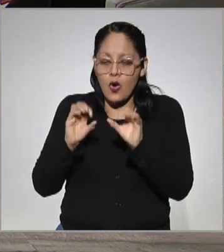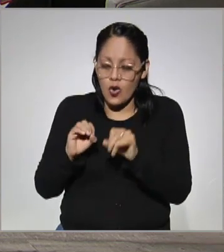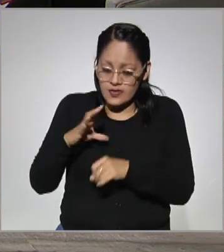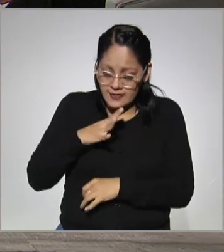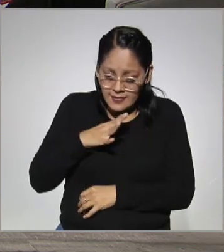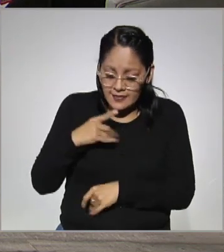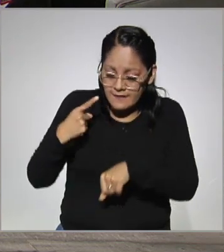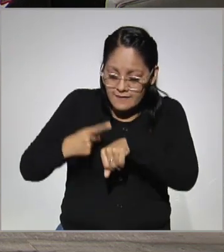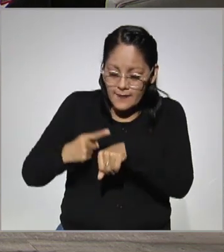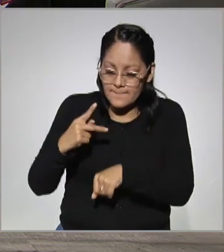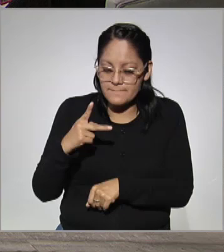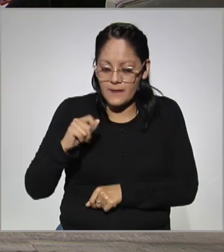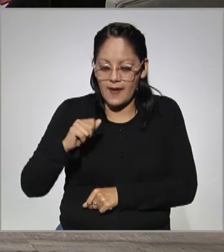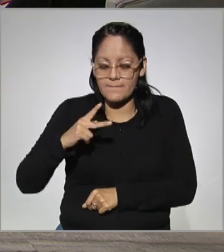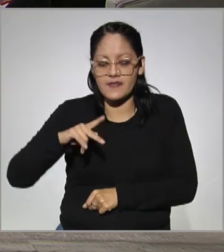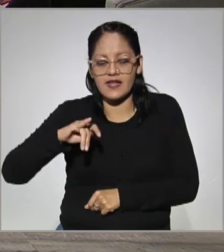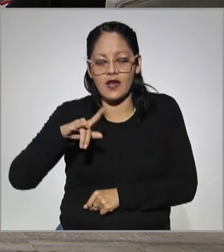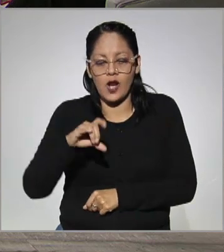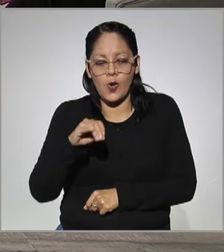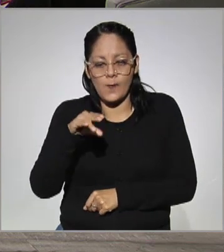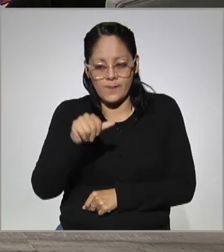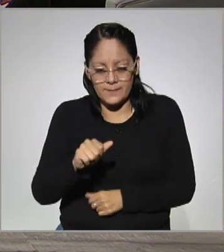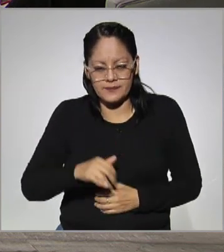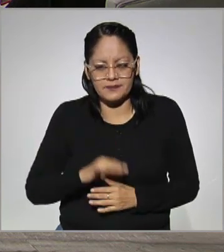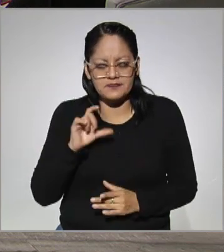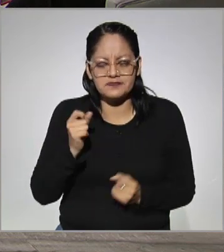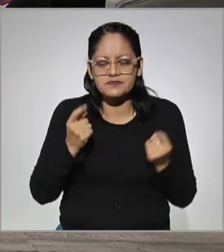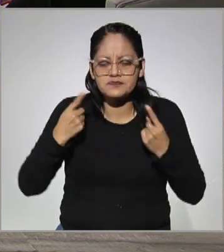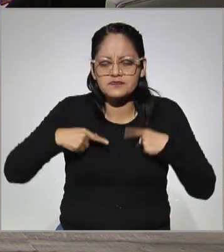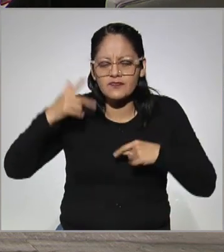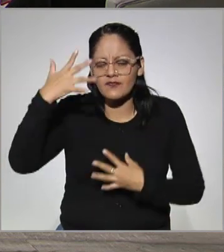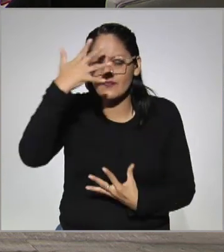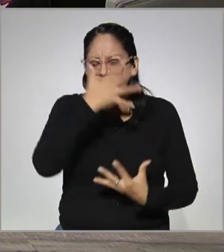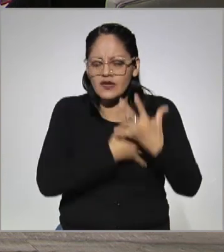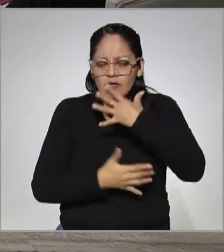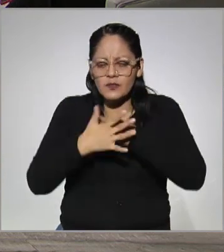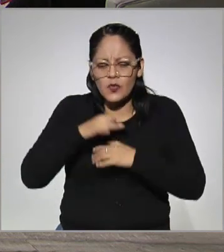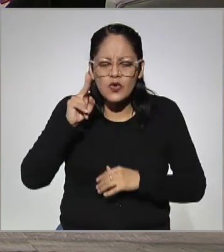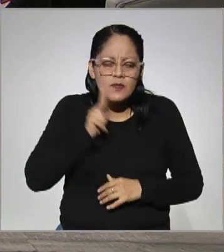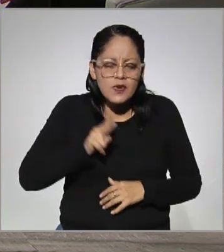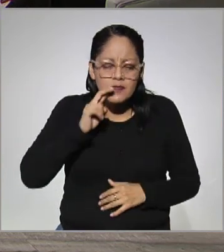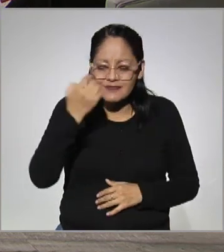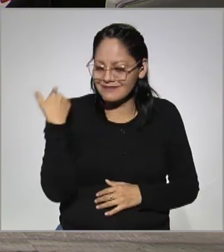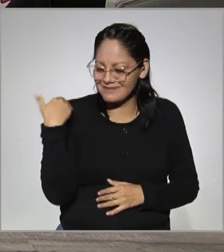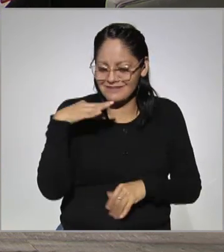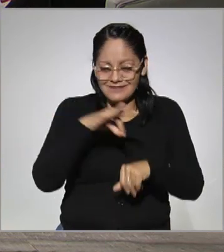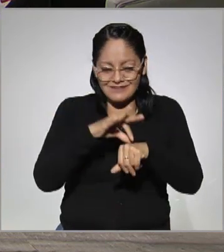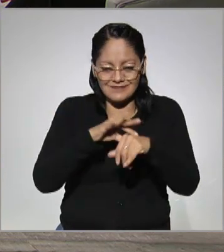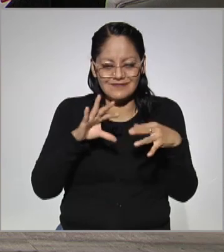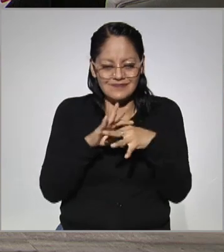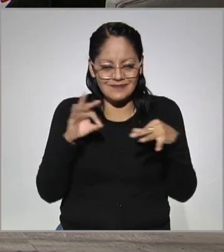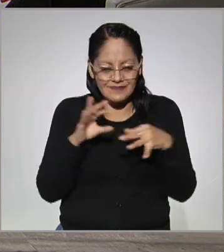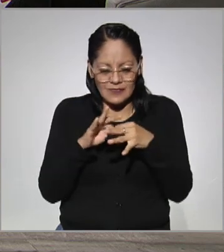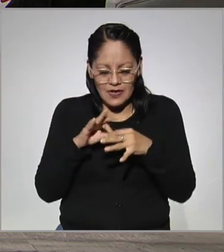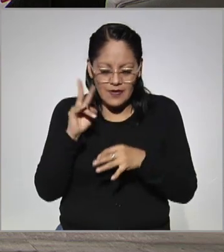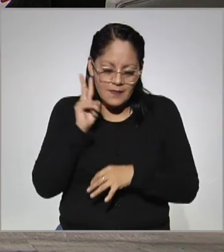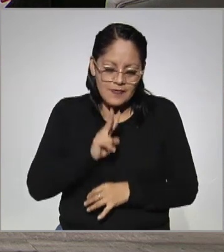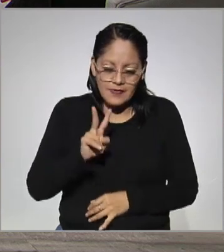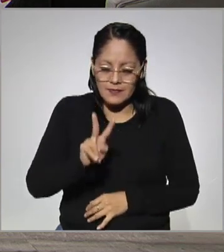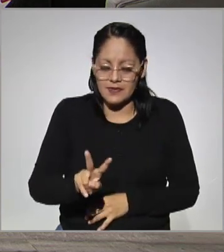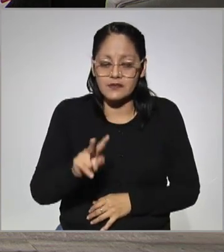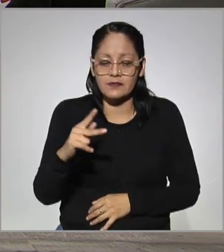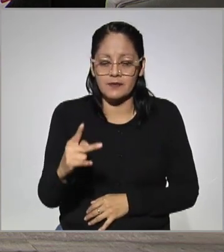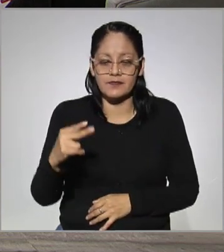algo interesante eso también porque luego les causa confusión porque se hacen una prueba como la que dijo el doctor de virus de papiloma y sale